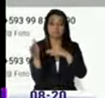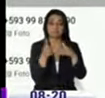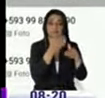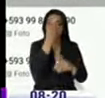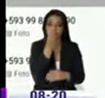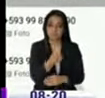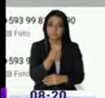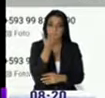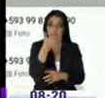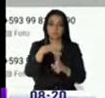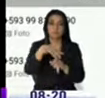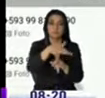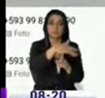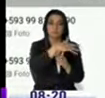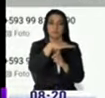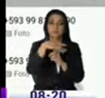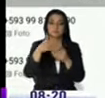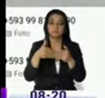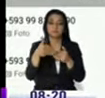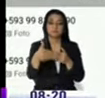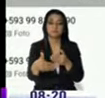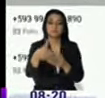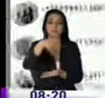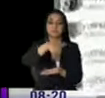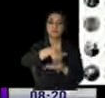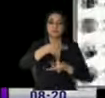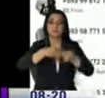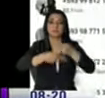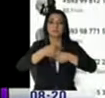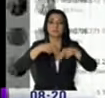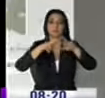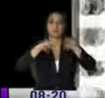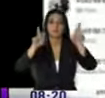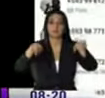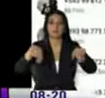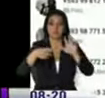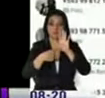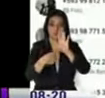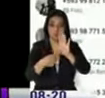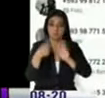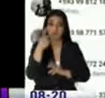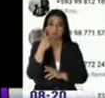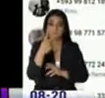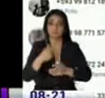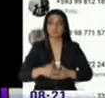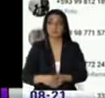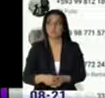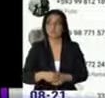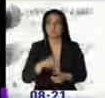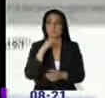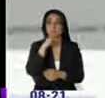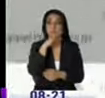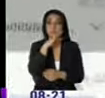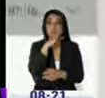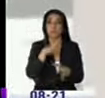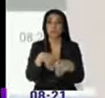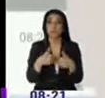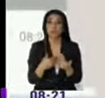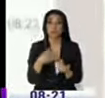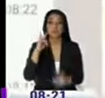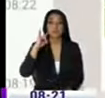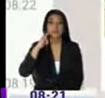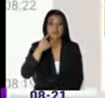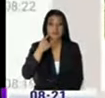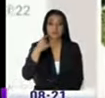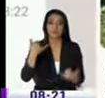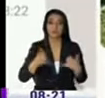días, este es el parque que se encuentra atrás del centro comercial El Recreo. ¿Quieren ver la cochinada? ¿Cómo puede ser que esta niña, vamos a